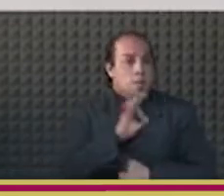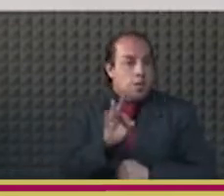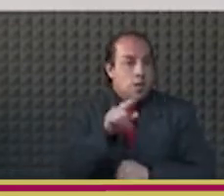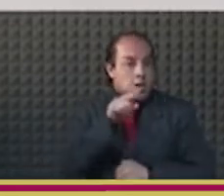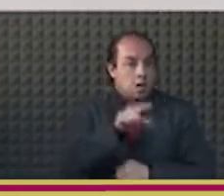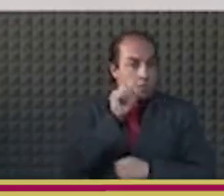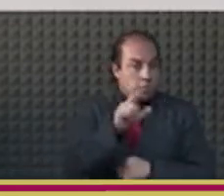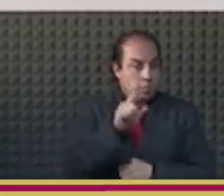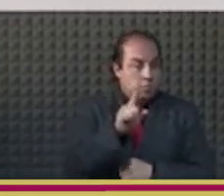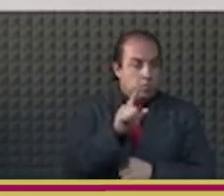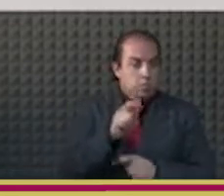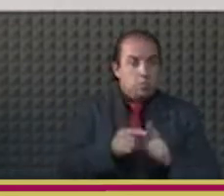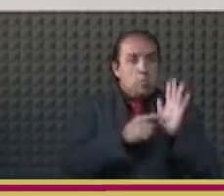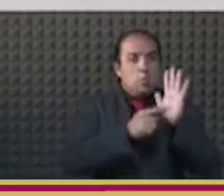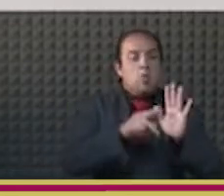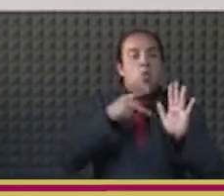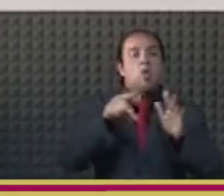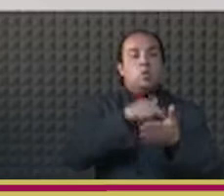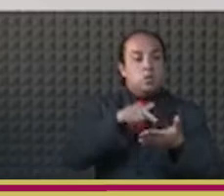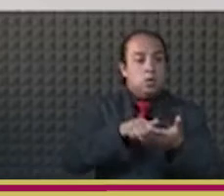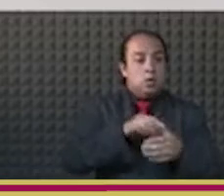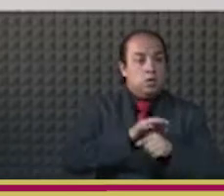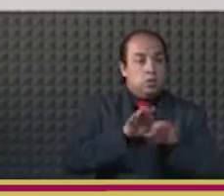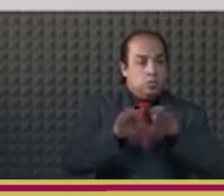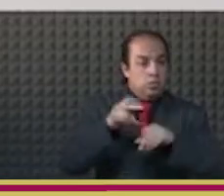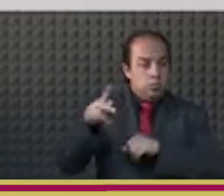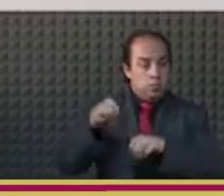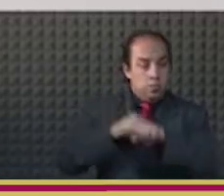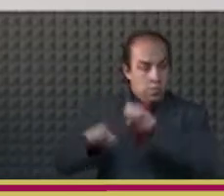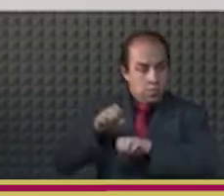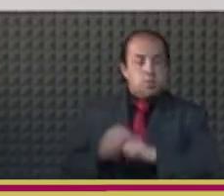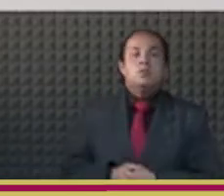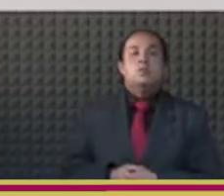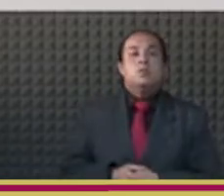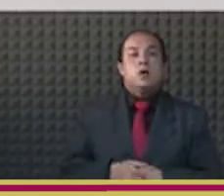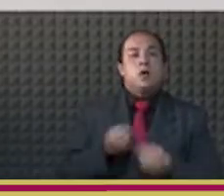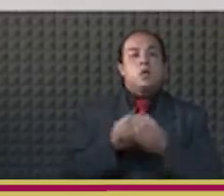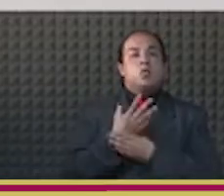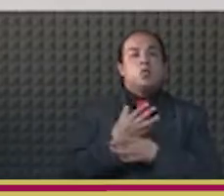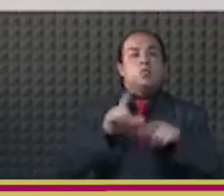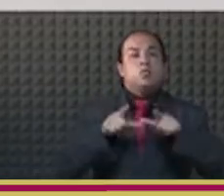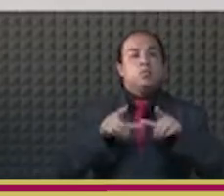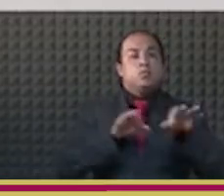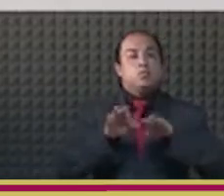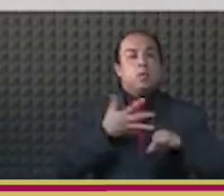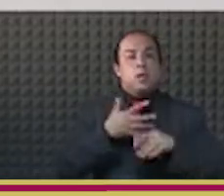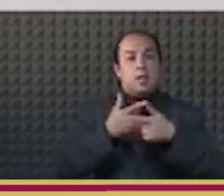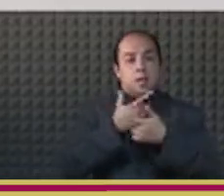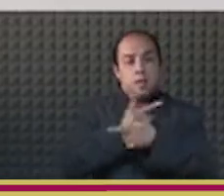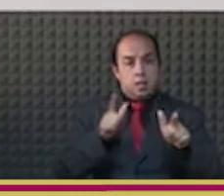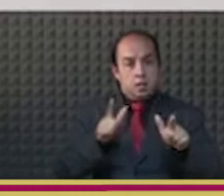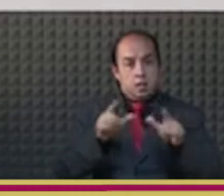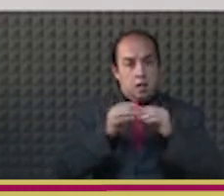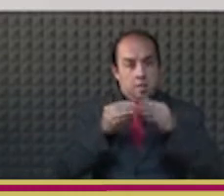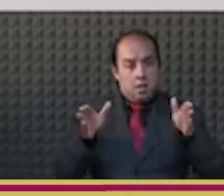ahí también postular sus vacantes. El nuevo portal de empleo estará disponible los 365 días del año y está